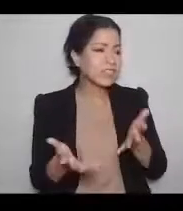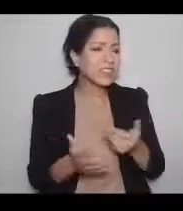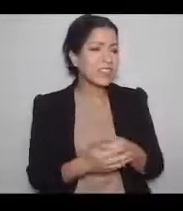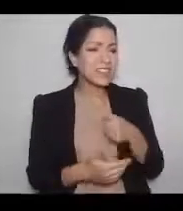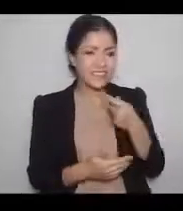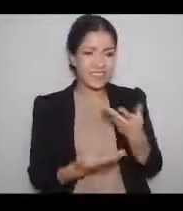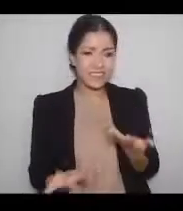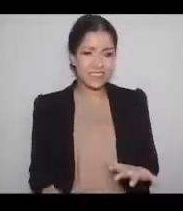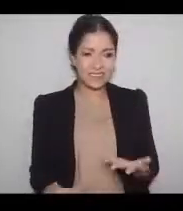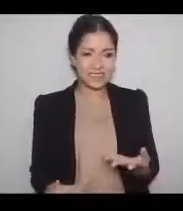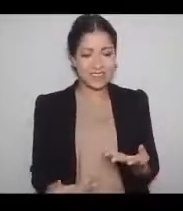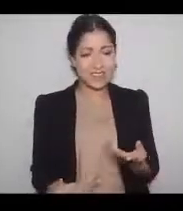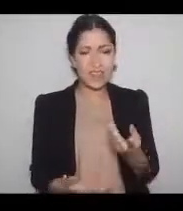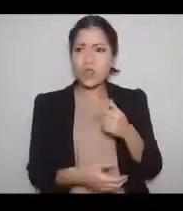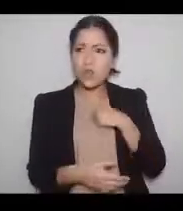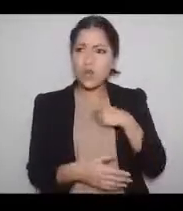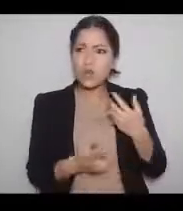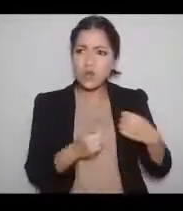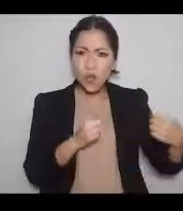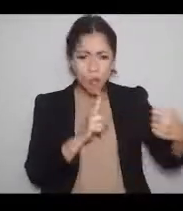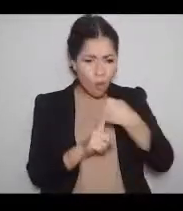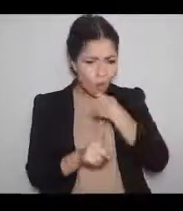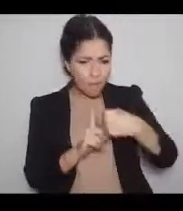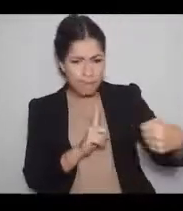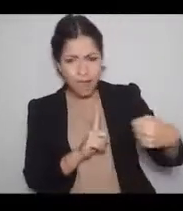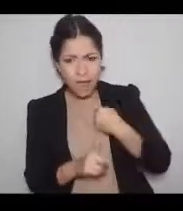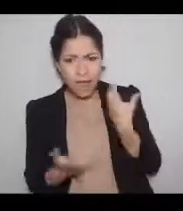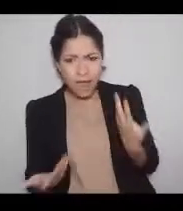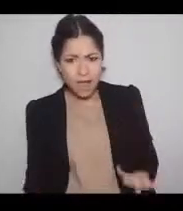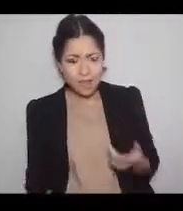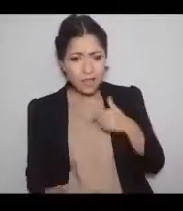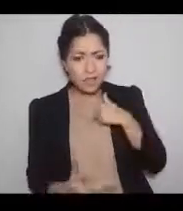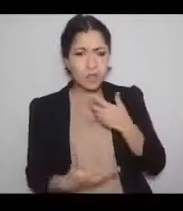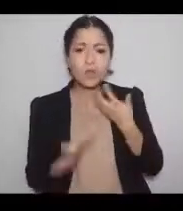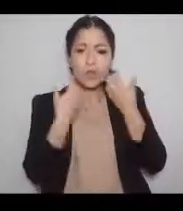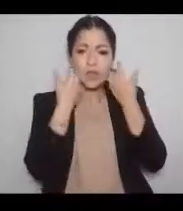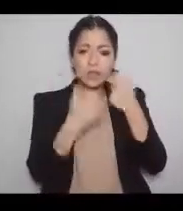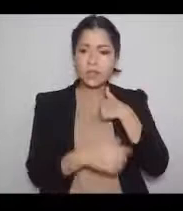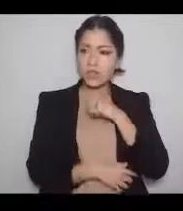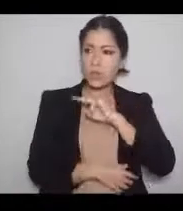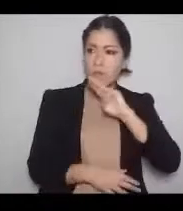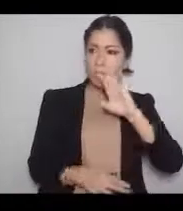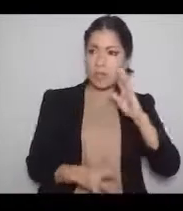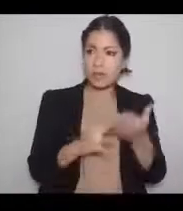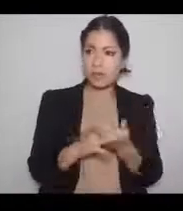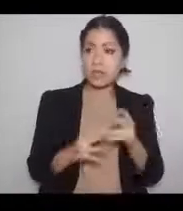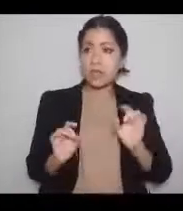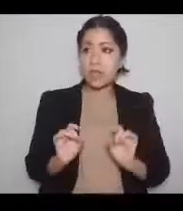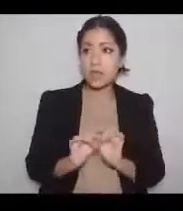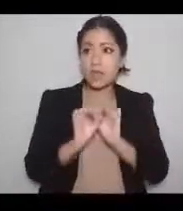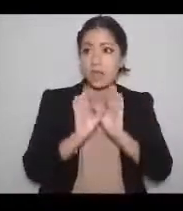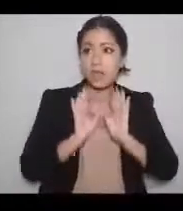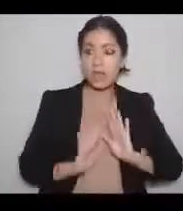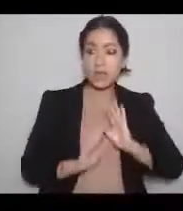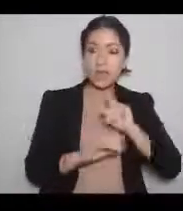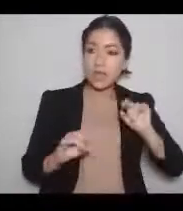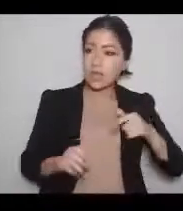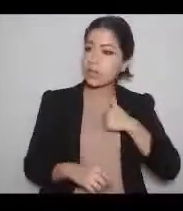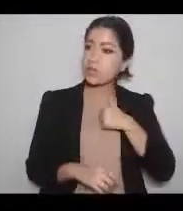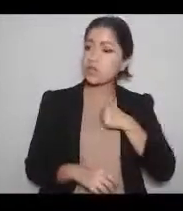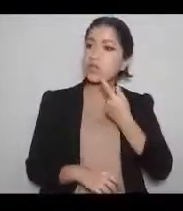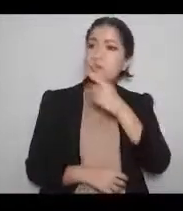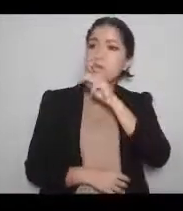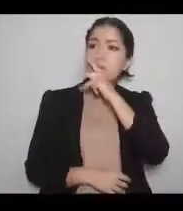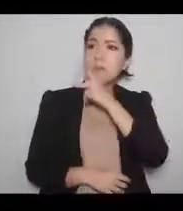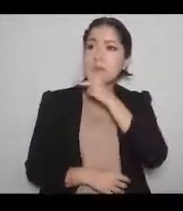¡Eso no te deja indiferente! ¡Ah, tú querías matarme, eh! ¡Si acaso soy tu padre, hubiera sido un parricidio! ¡Tuve que volcar la